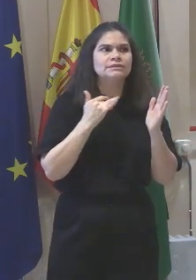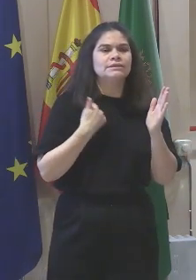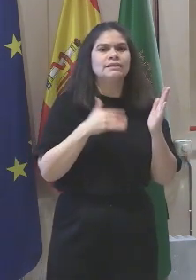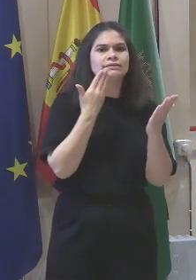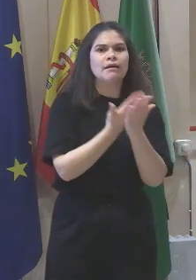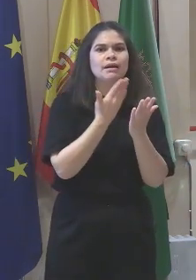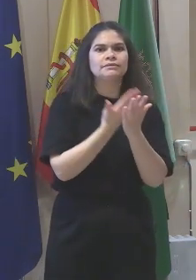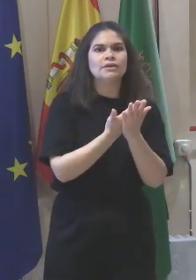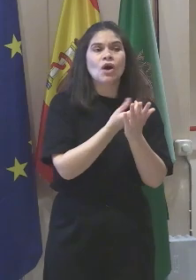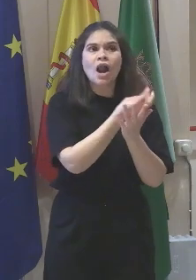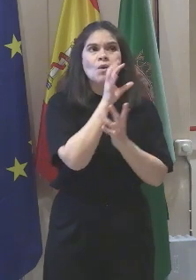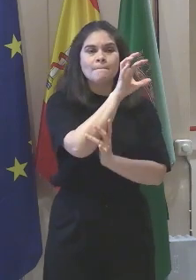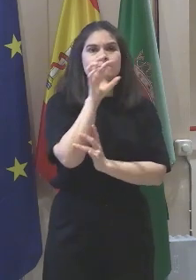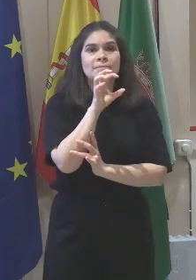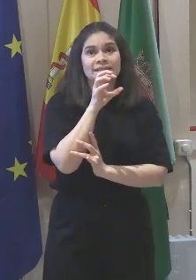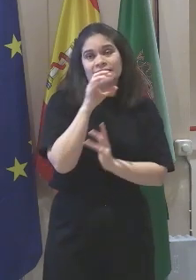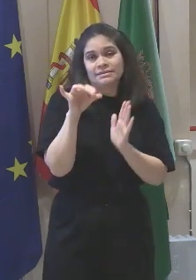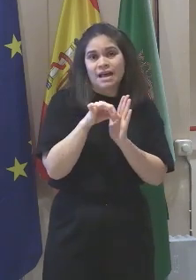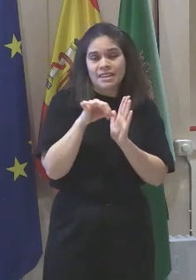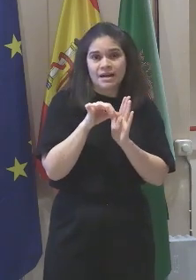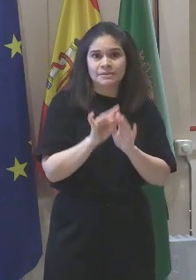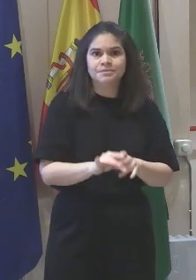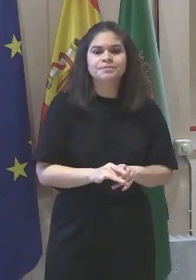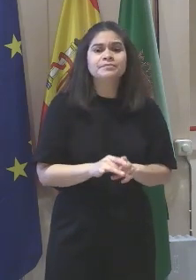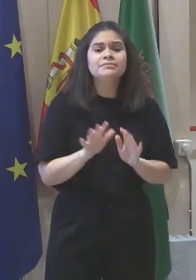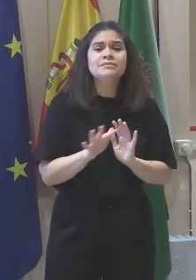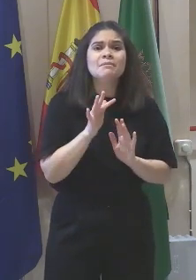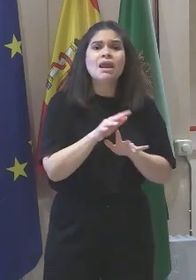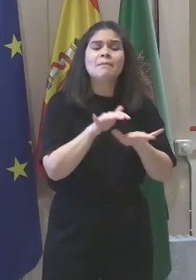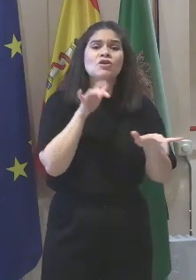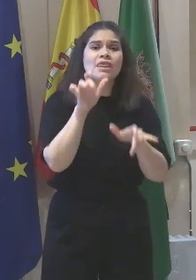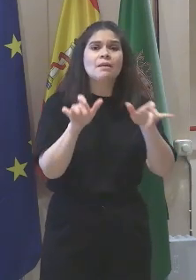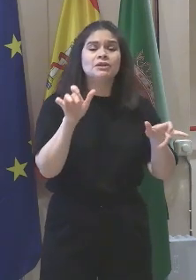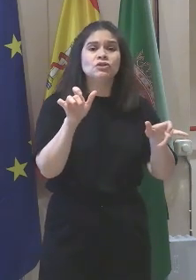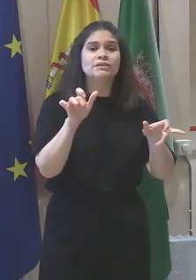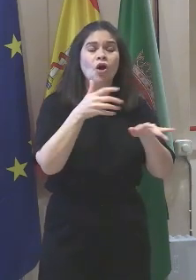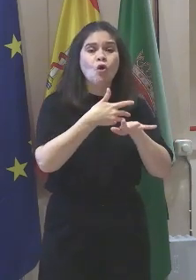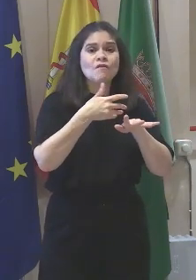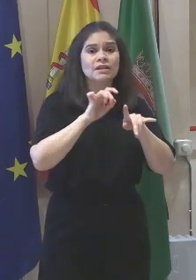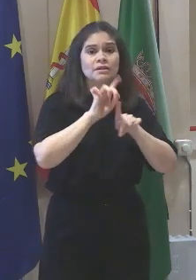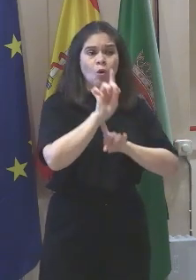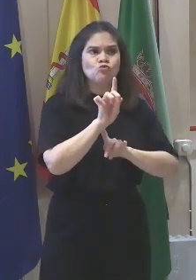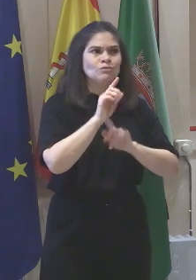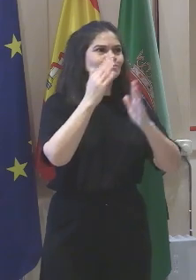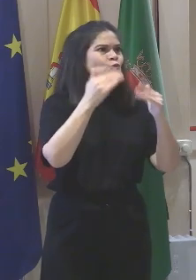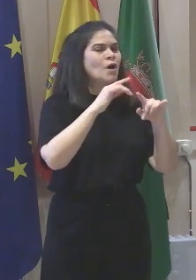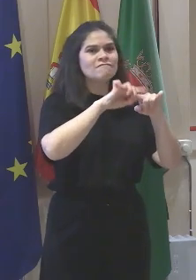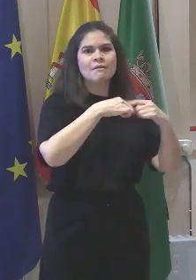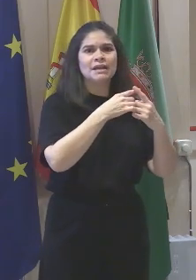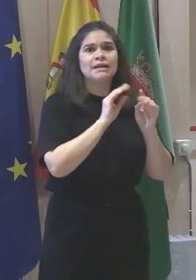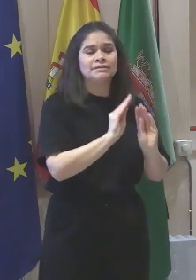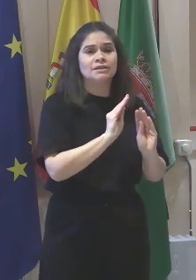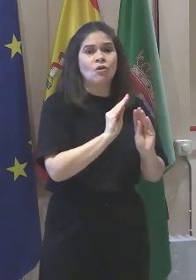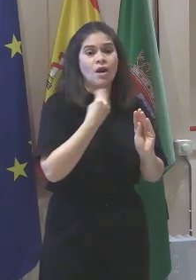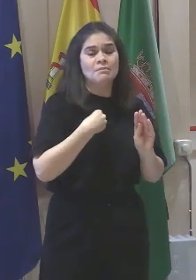en algunas de las naciones que tenemos cercanas. Y además la mayoría de las personas con diabetes tipo 1 no tienen familiares de la enfermedad, por lo